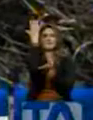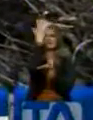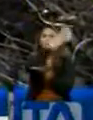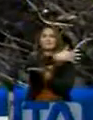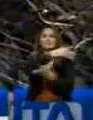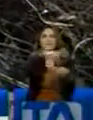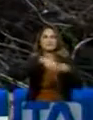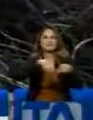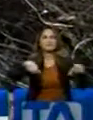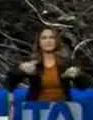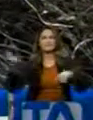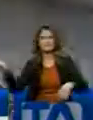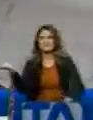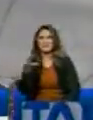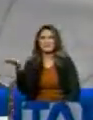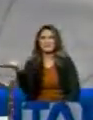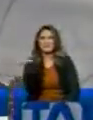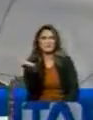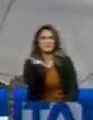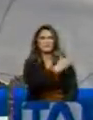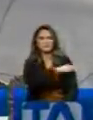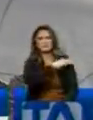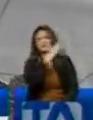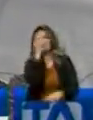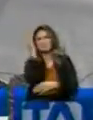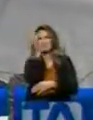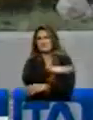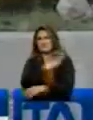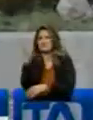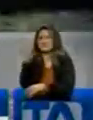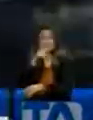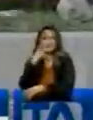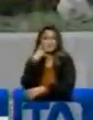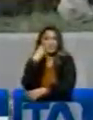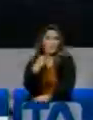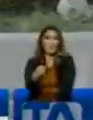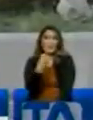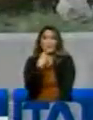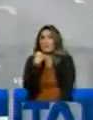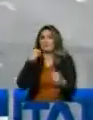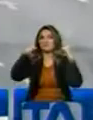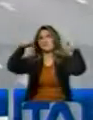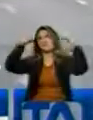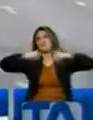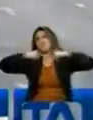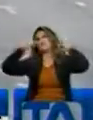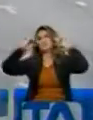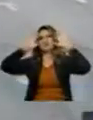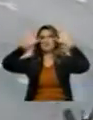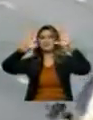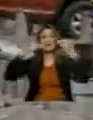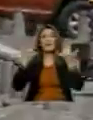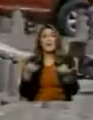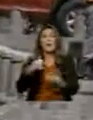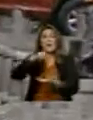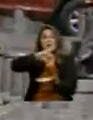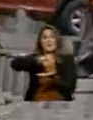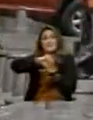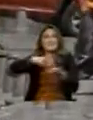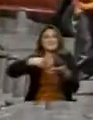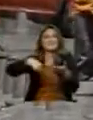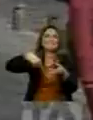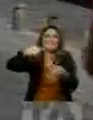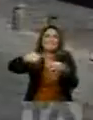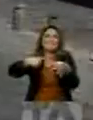arrancados. Este es el resultado de una escalada de violencia sin precedentes. Hoy, la capital busca recuperarse